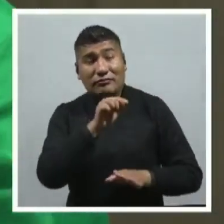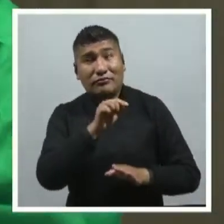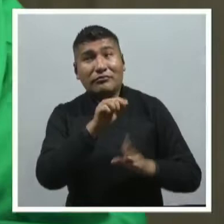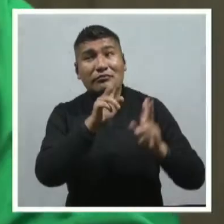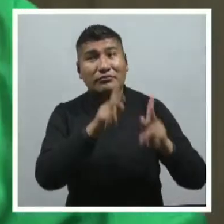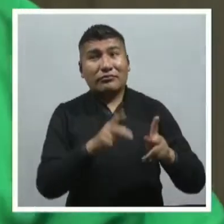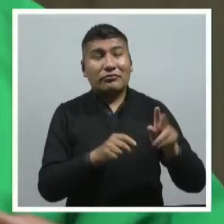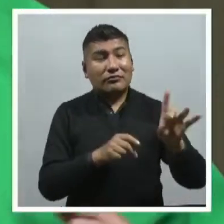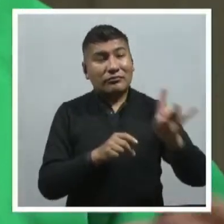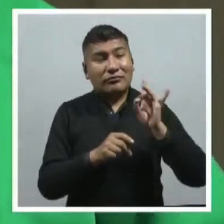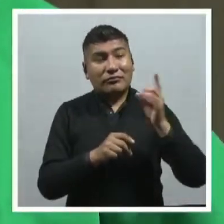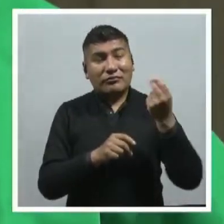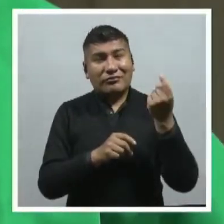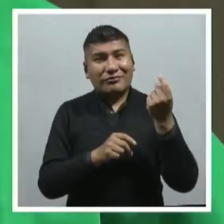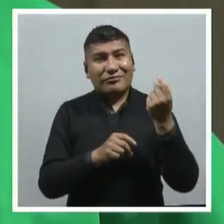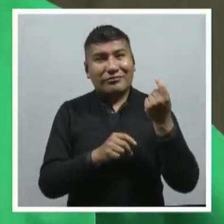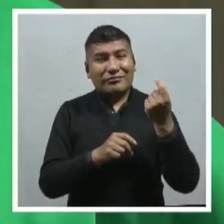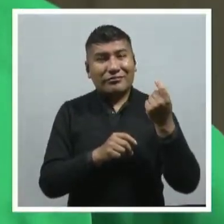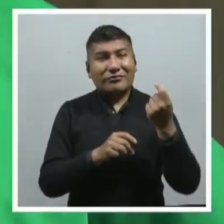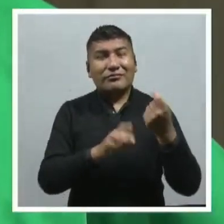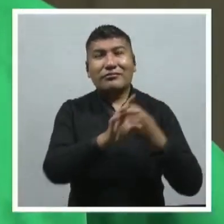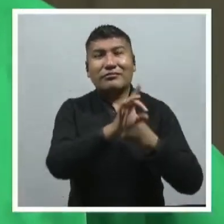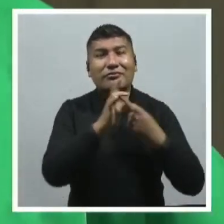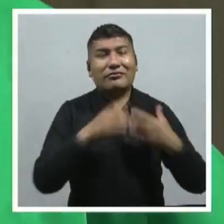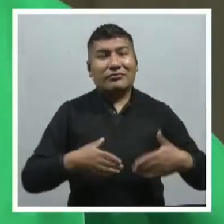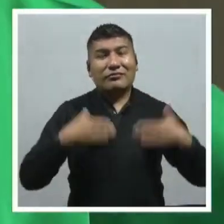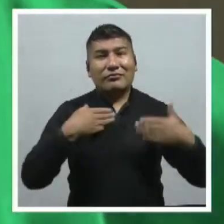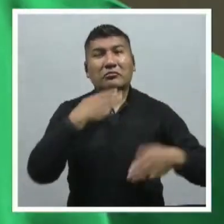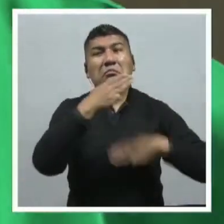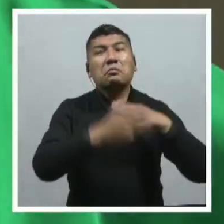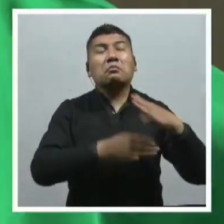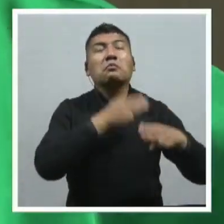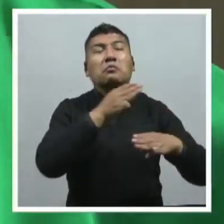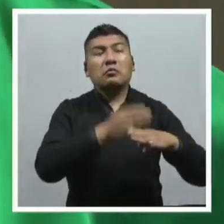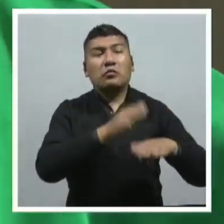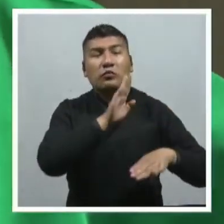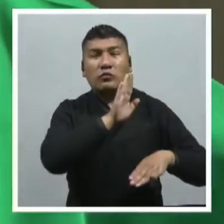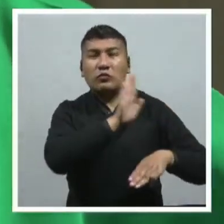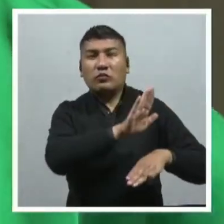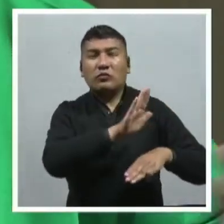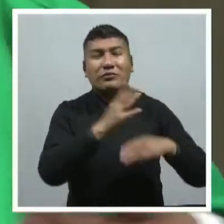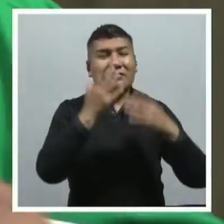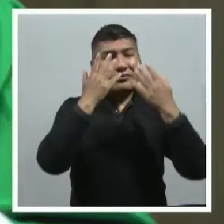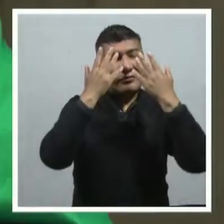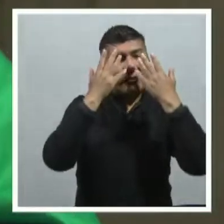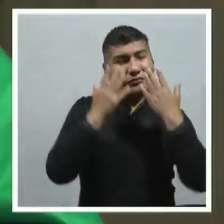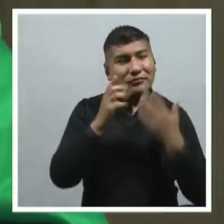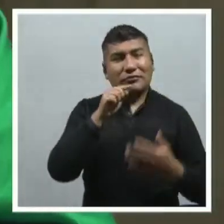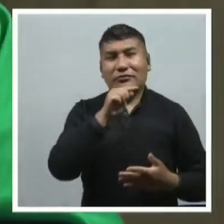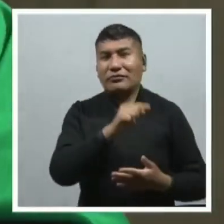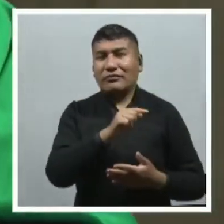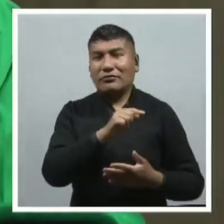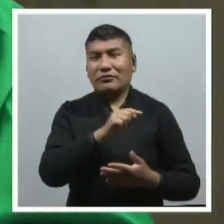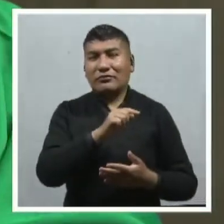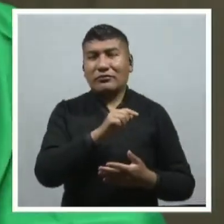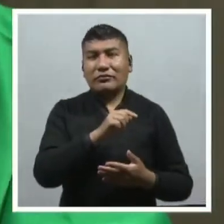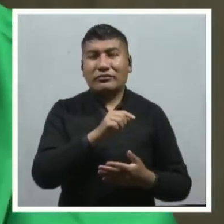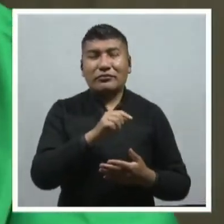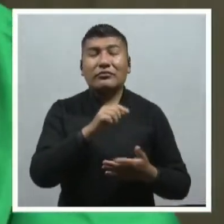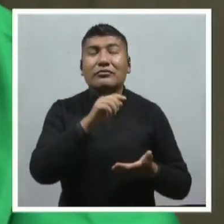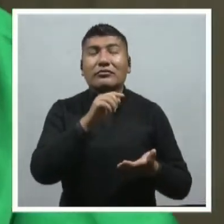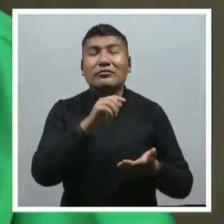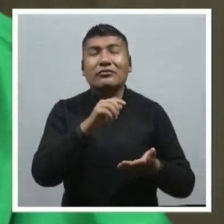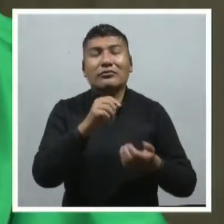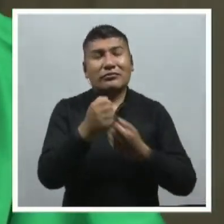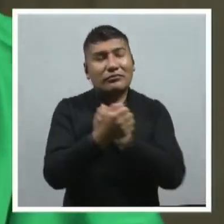dinero, elige vivir mundanamente. Eso es tristeza, eso es todo para mí, y eso es,